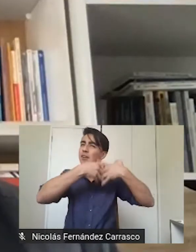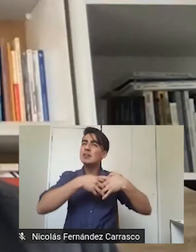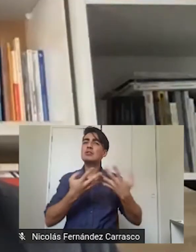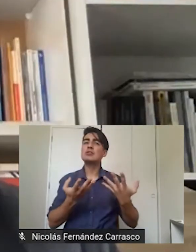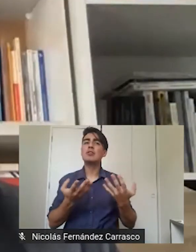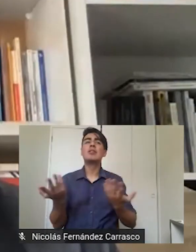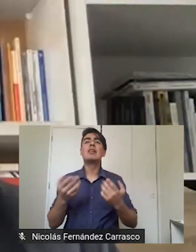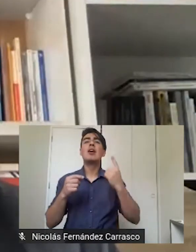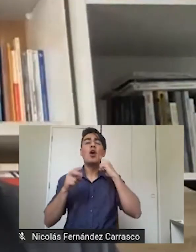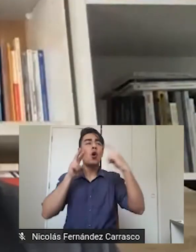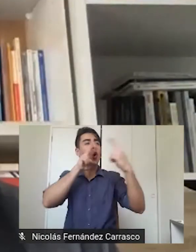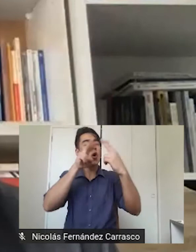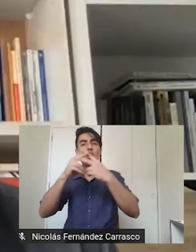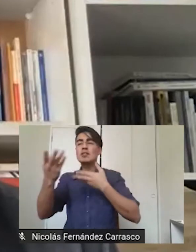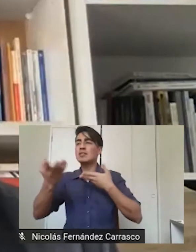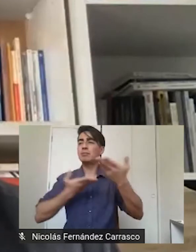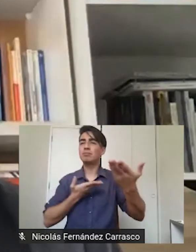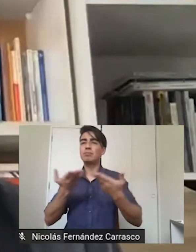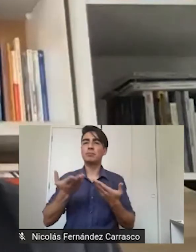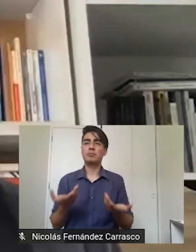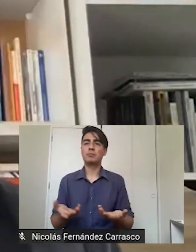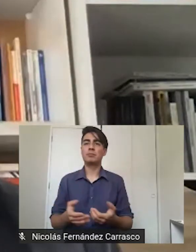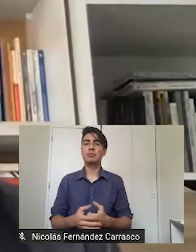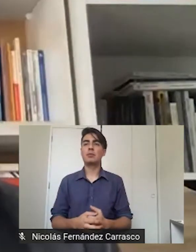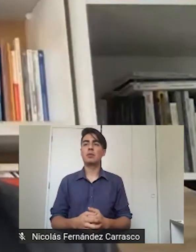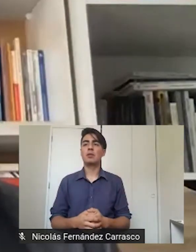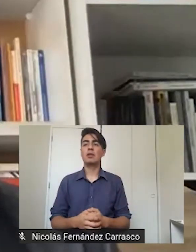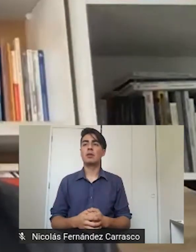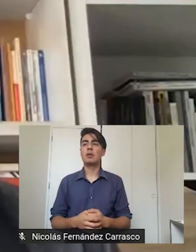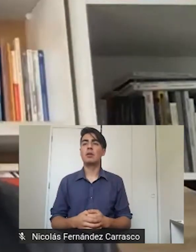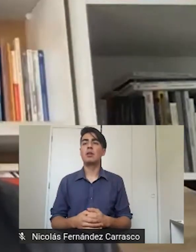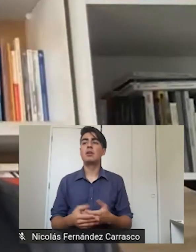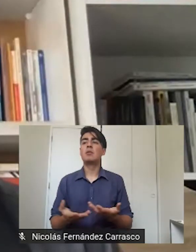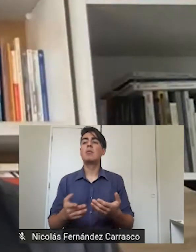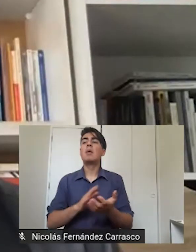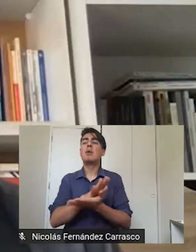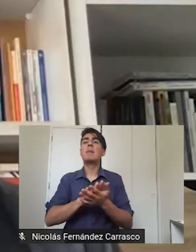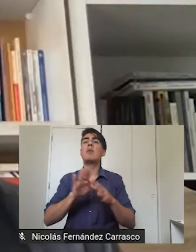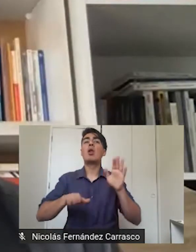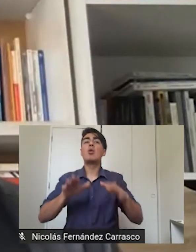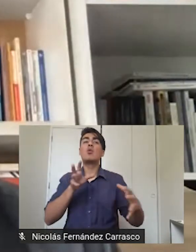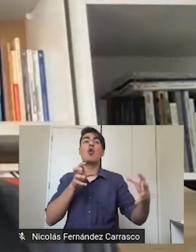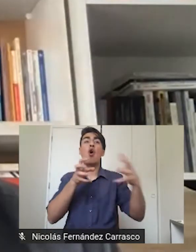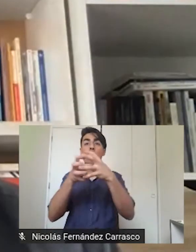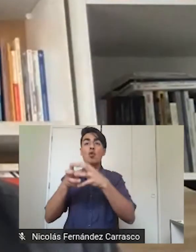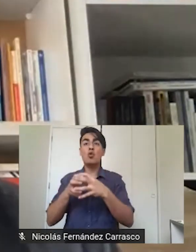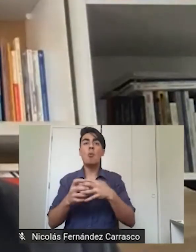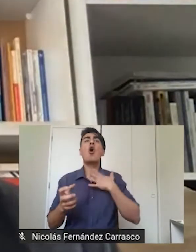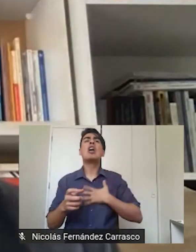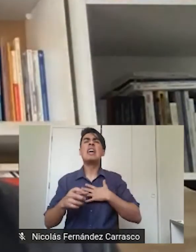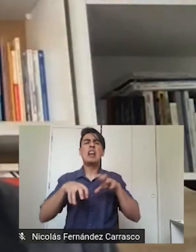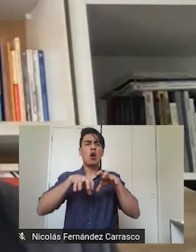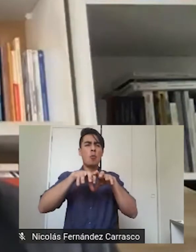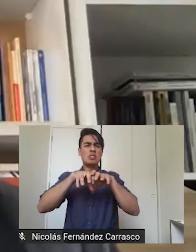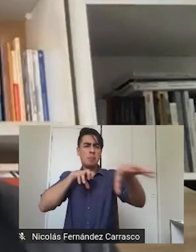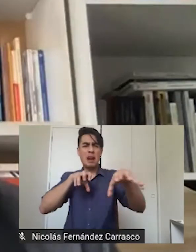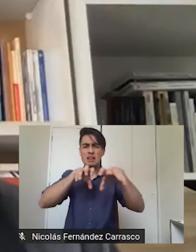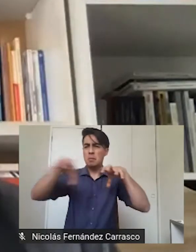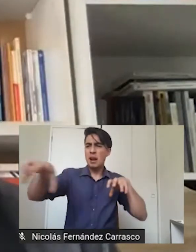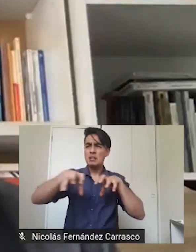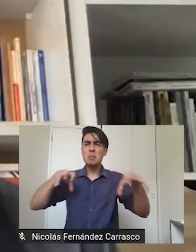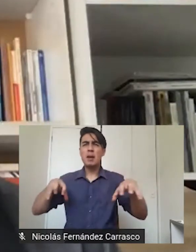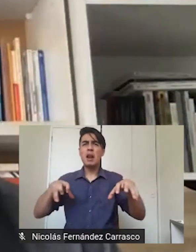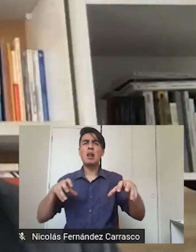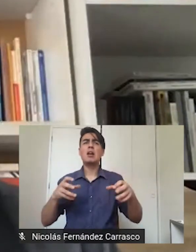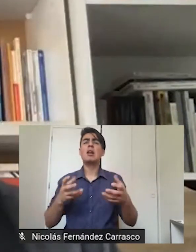y de conocimiento mutuo, particularmente en tiempos donde ciertos grupos quieren polarizar el